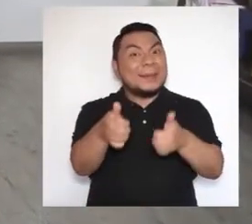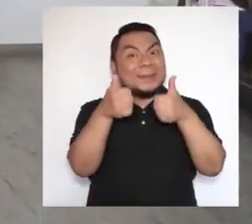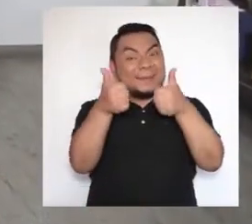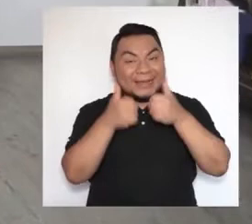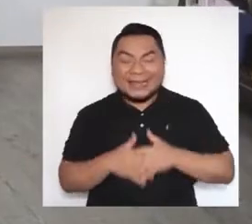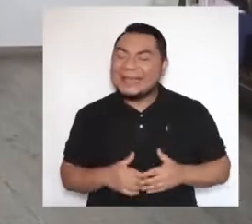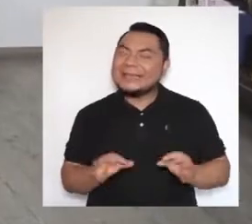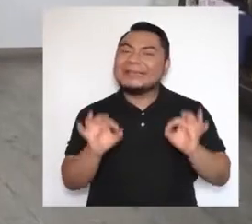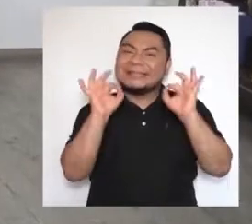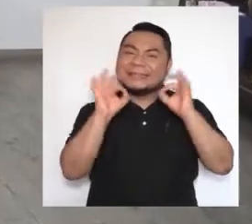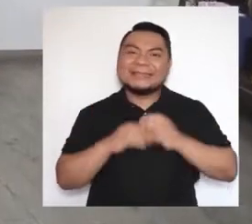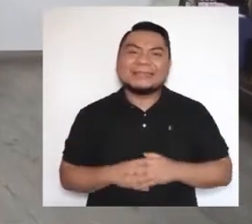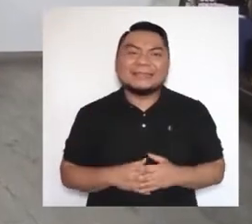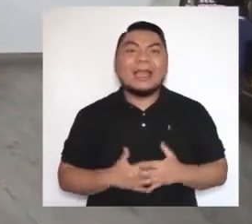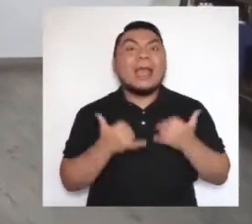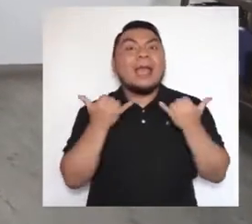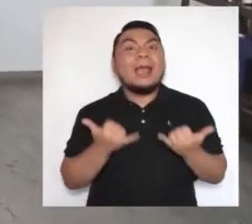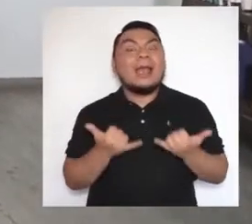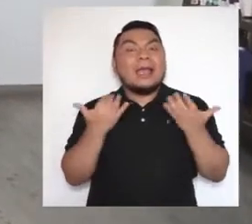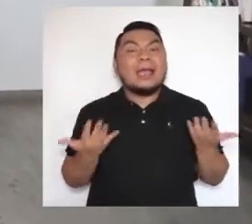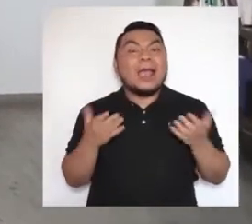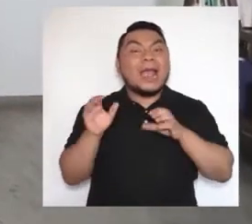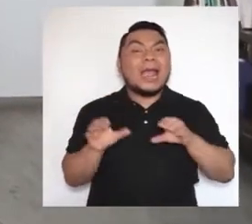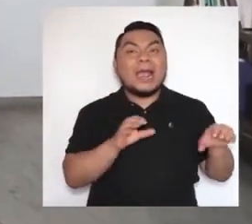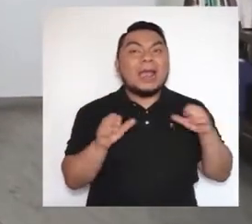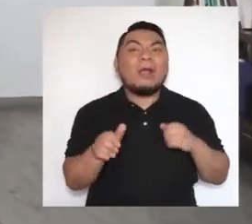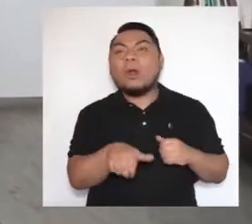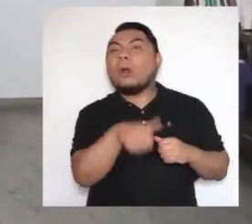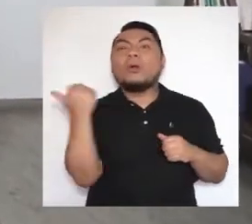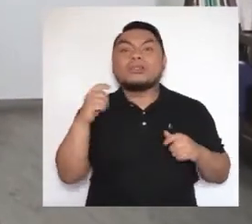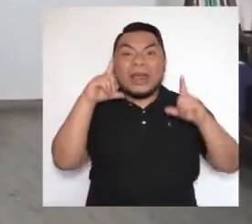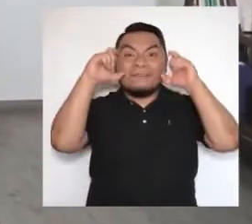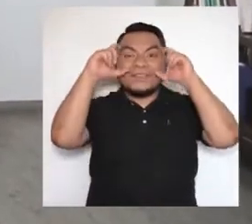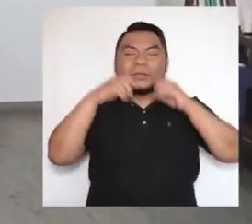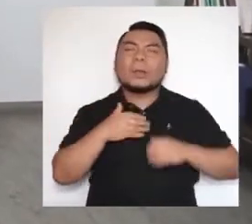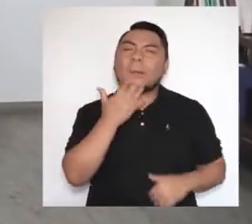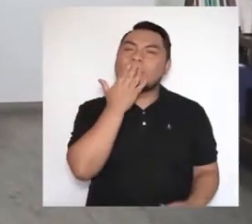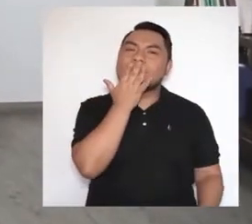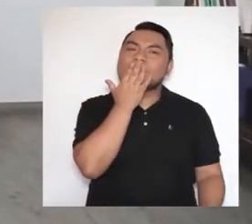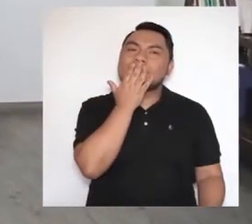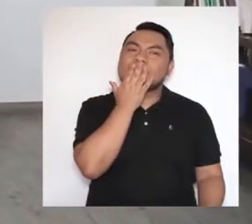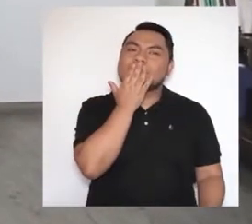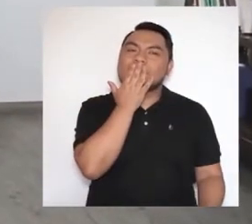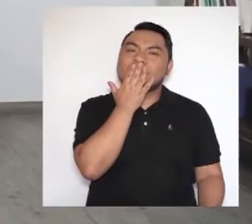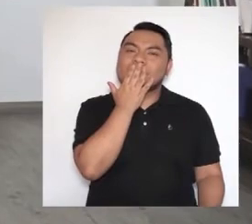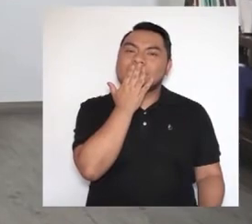¡Muy bien! ¡Genial! Ahora vamos a hacer otra foto.